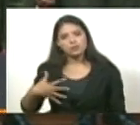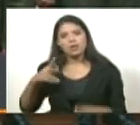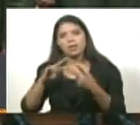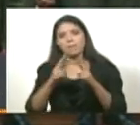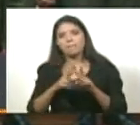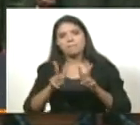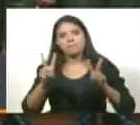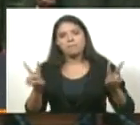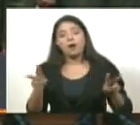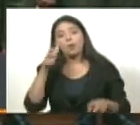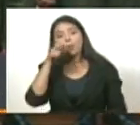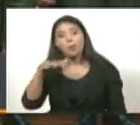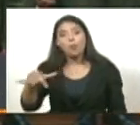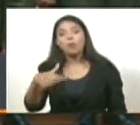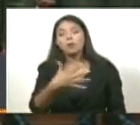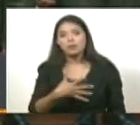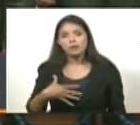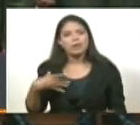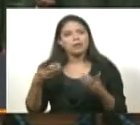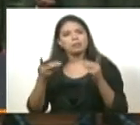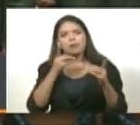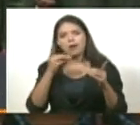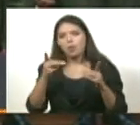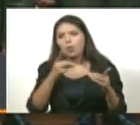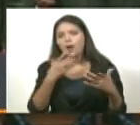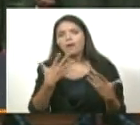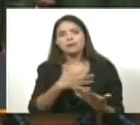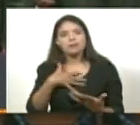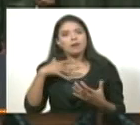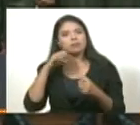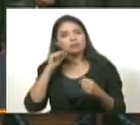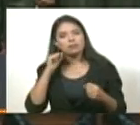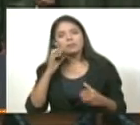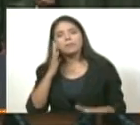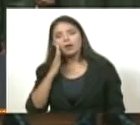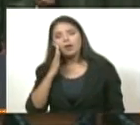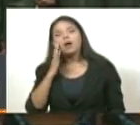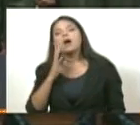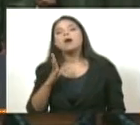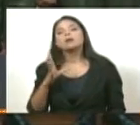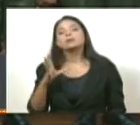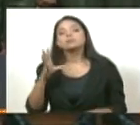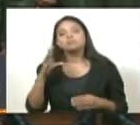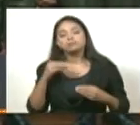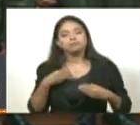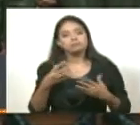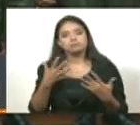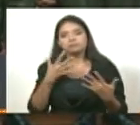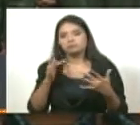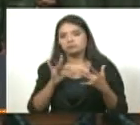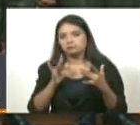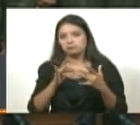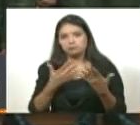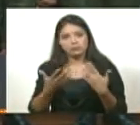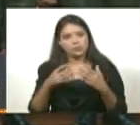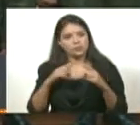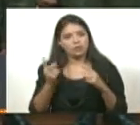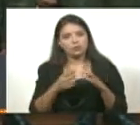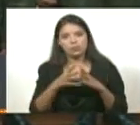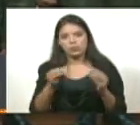un pueblo que quiere dialogar, que quiere entendimiento, que quiere reconocimiento mutuo.